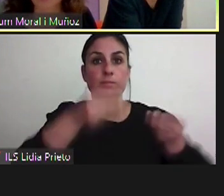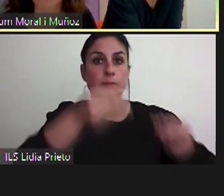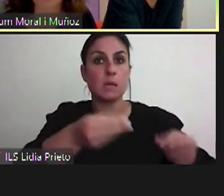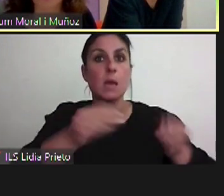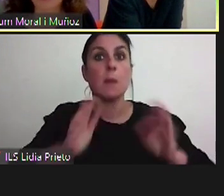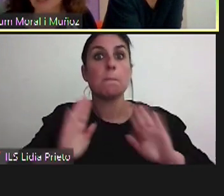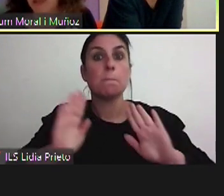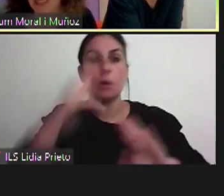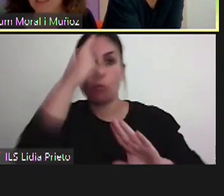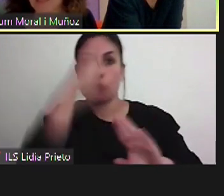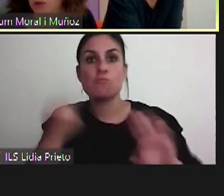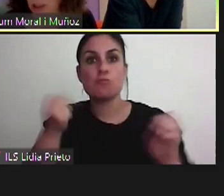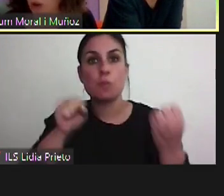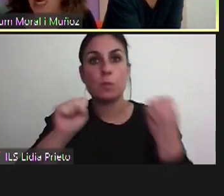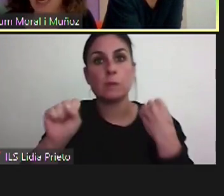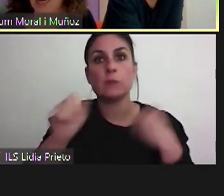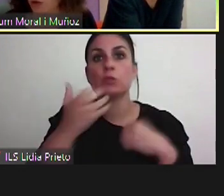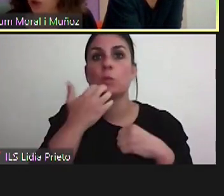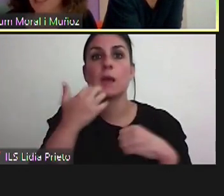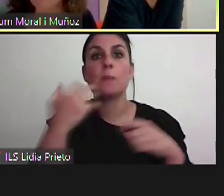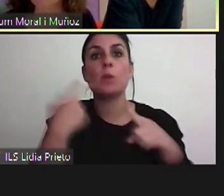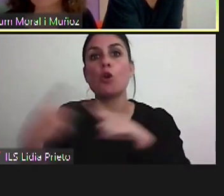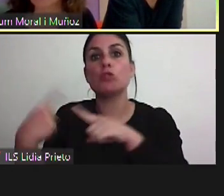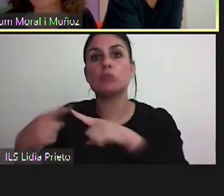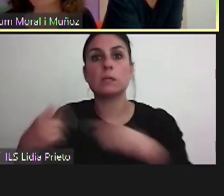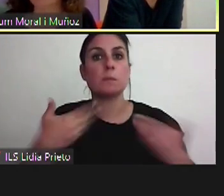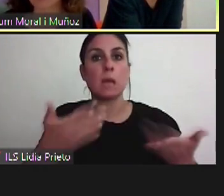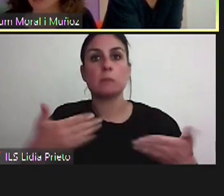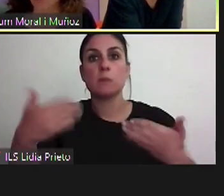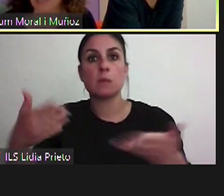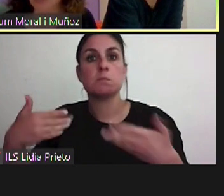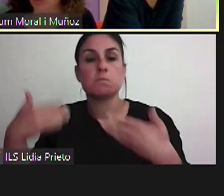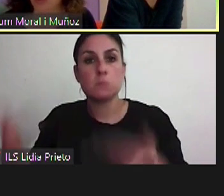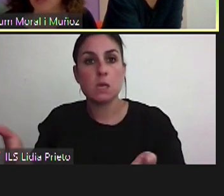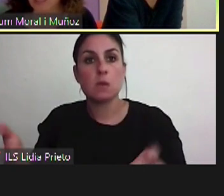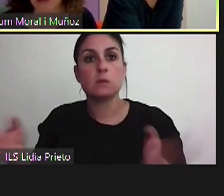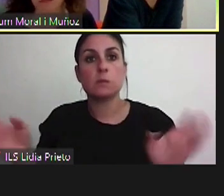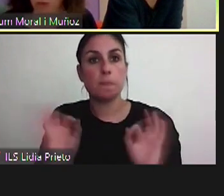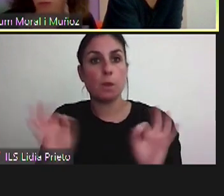comportamientos como el desprenderse de muchas cosas, regalar cosas, tener un